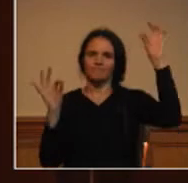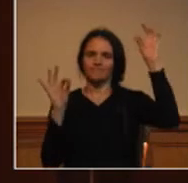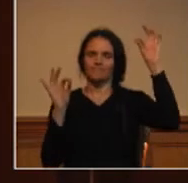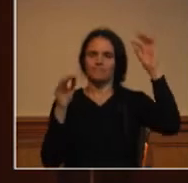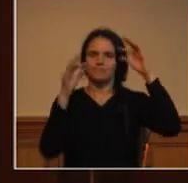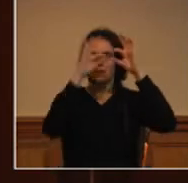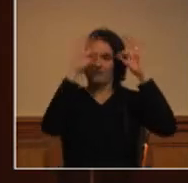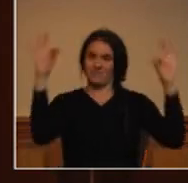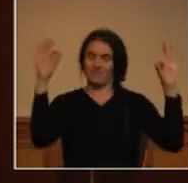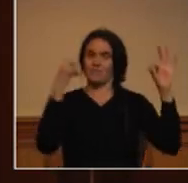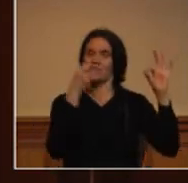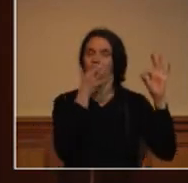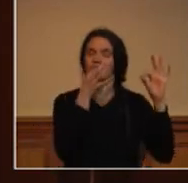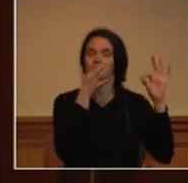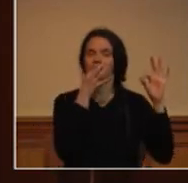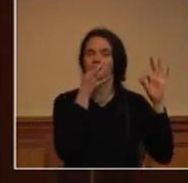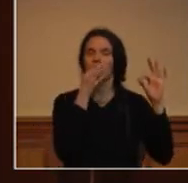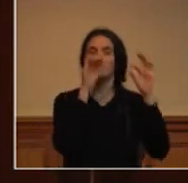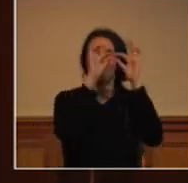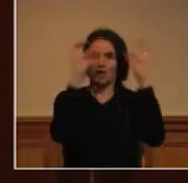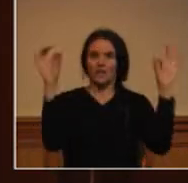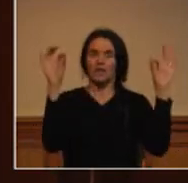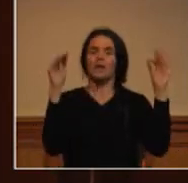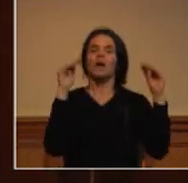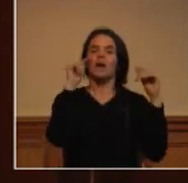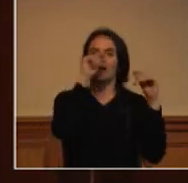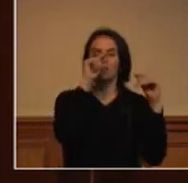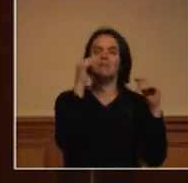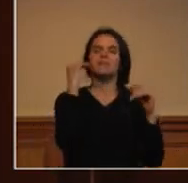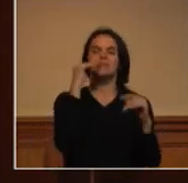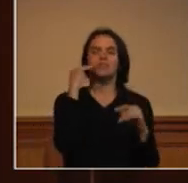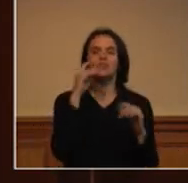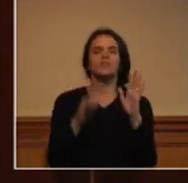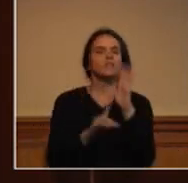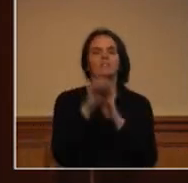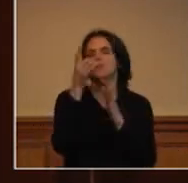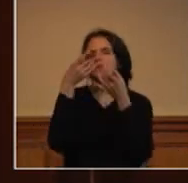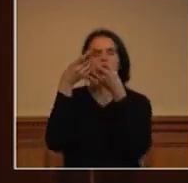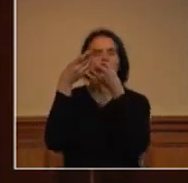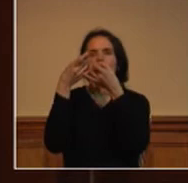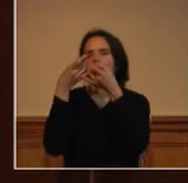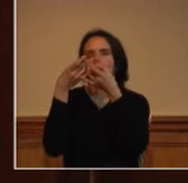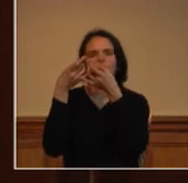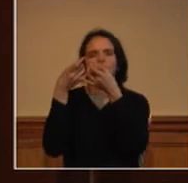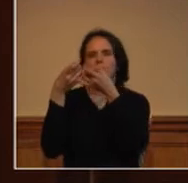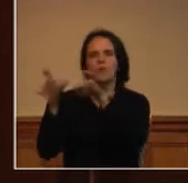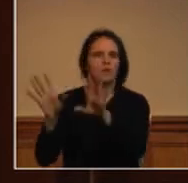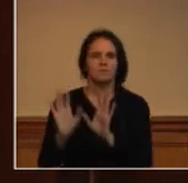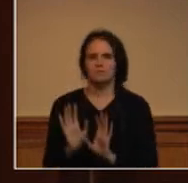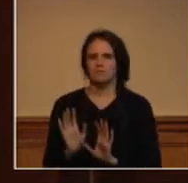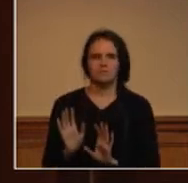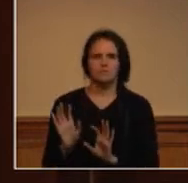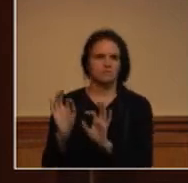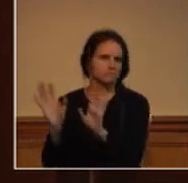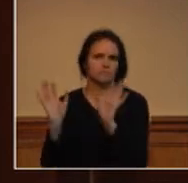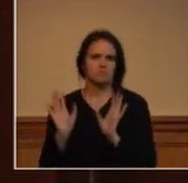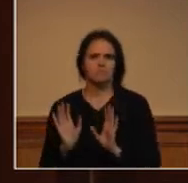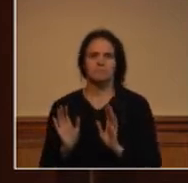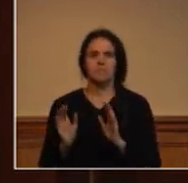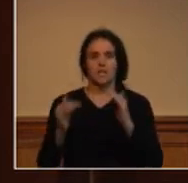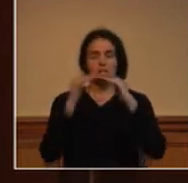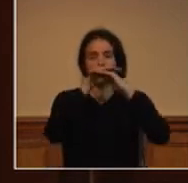arriba, como para que recordemos que por ahí van los niños con desarrollo típico, por ahí van y mucho más